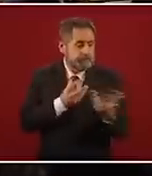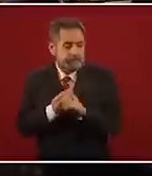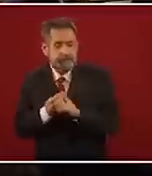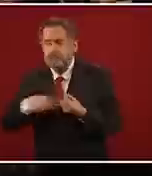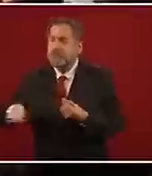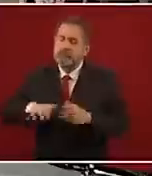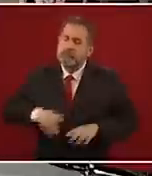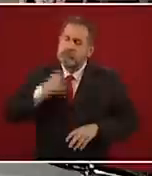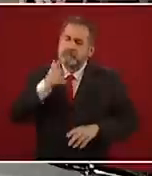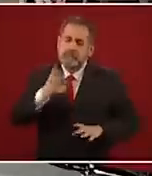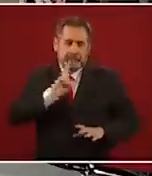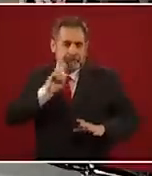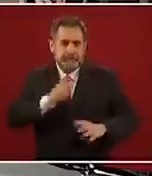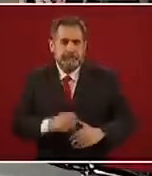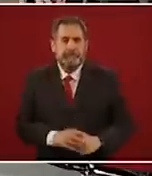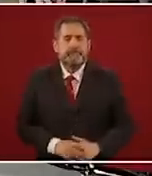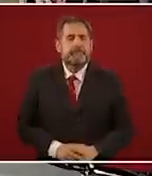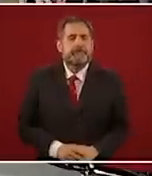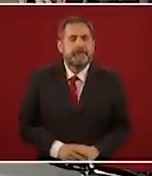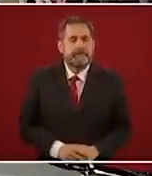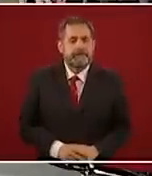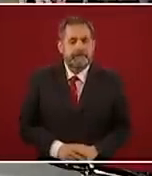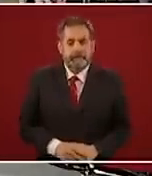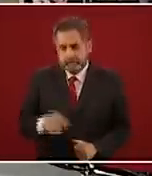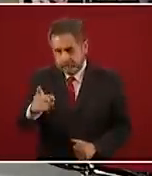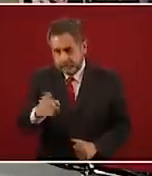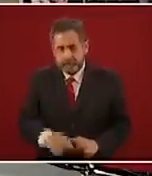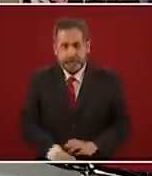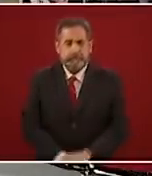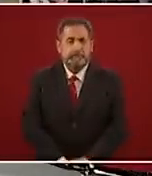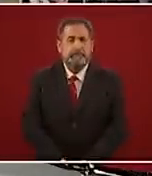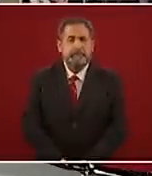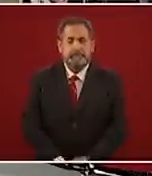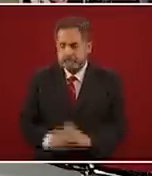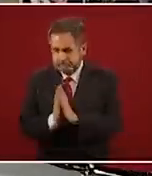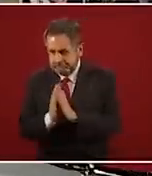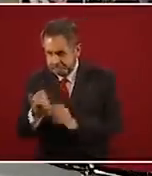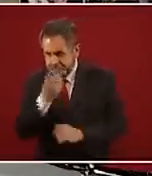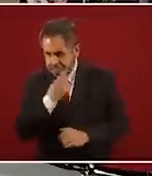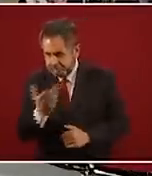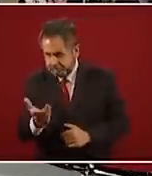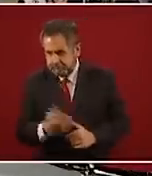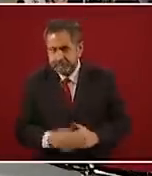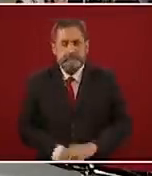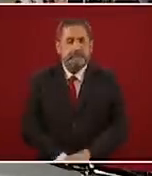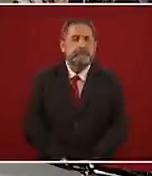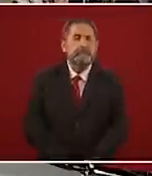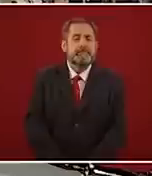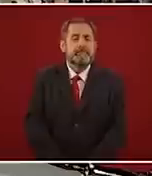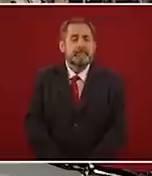país. Gracias. Por favor. Sí, por favor. Adelante.